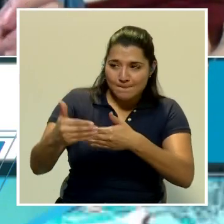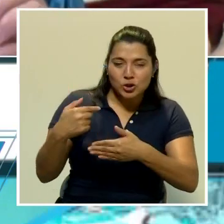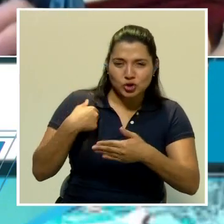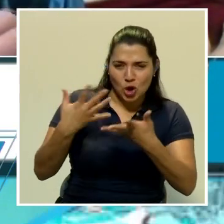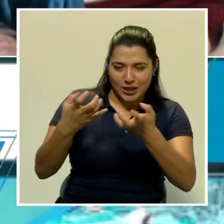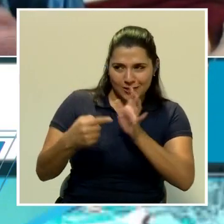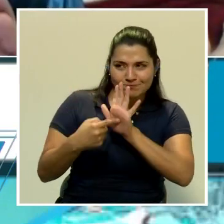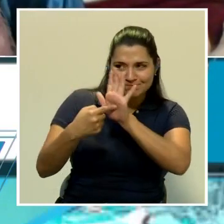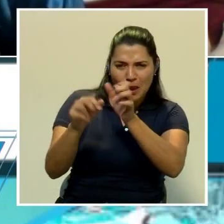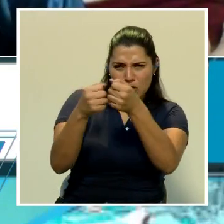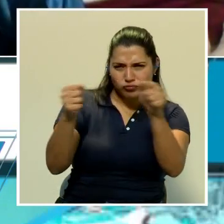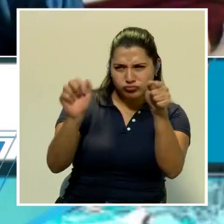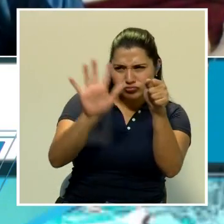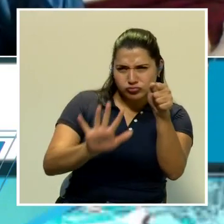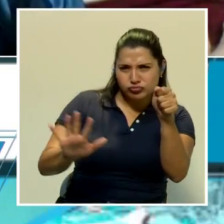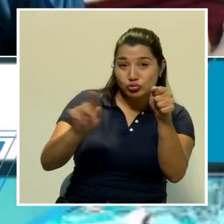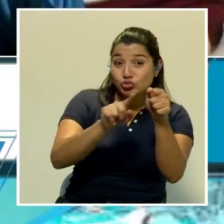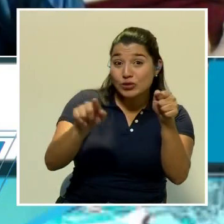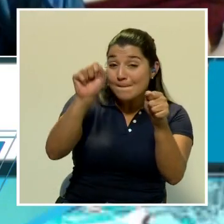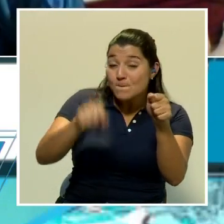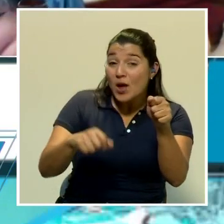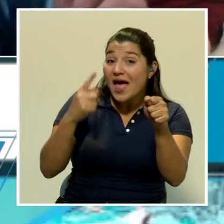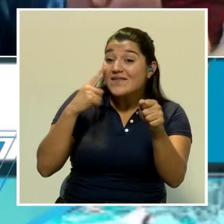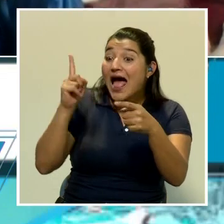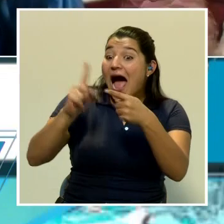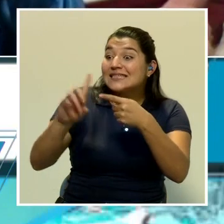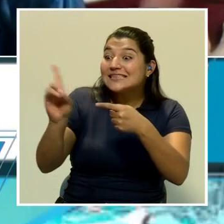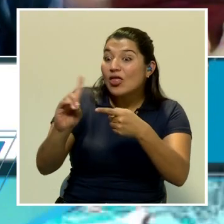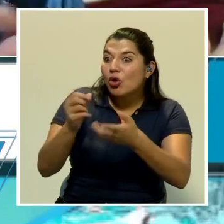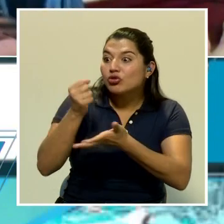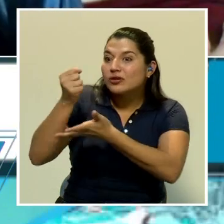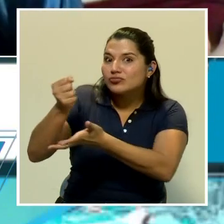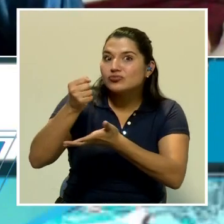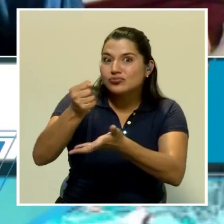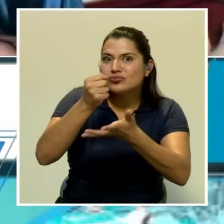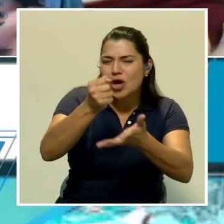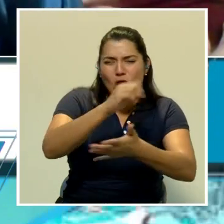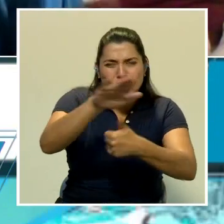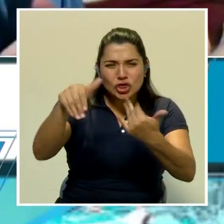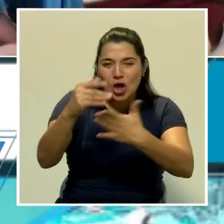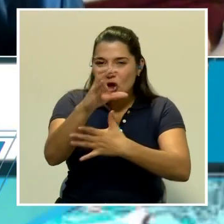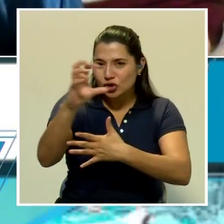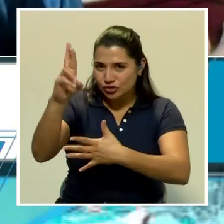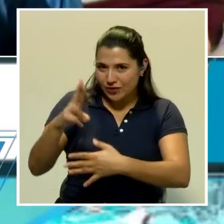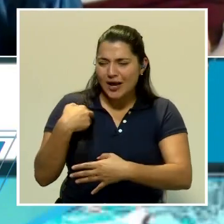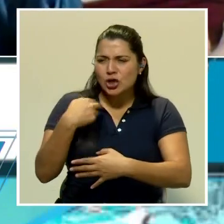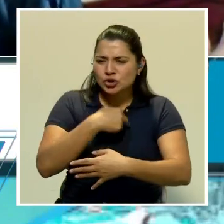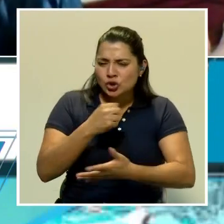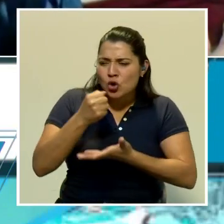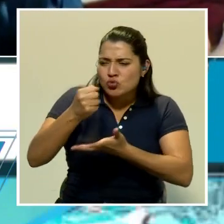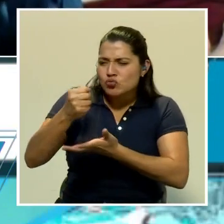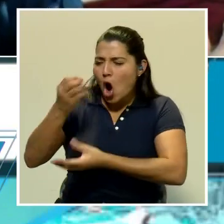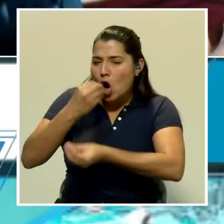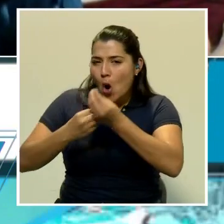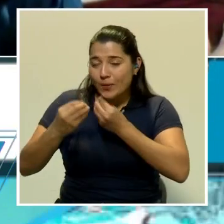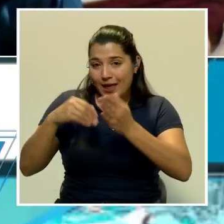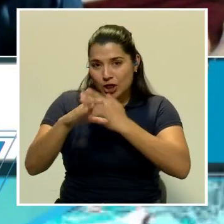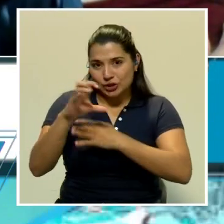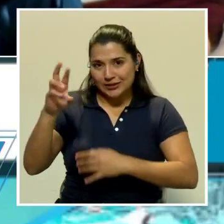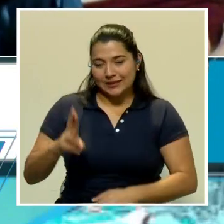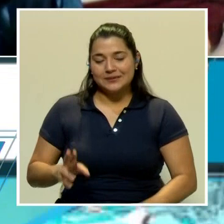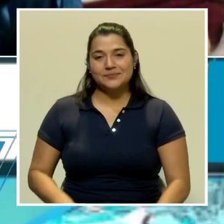vean realmente a dónde llega el alimento, desde el extremo norte hasta el extremo sur y cada uno de este a oeste también en el